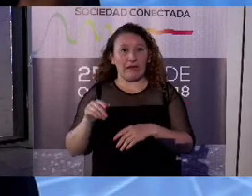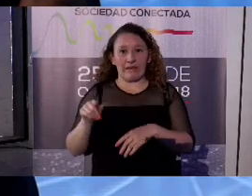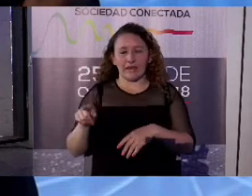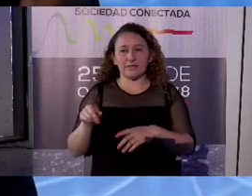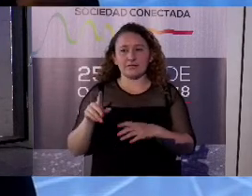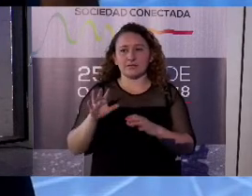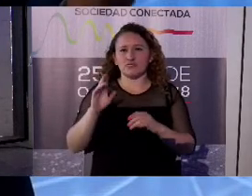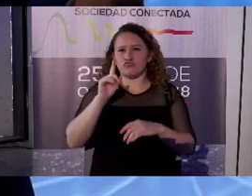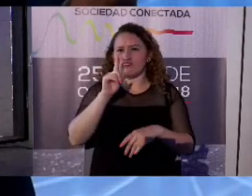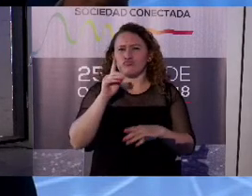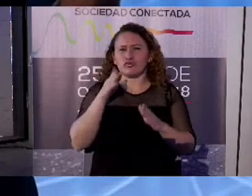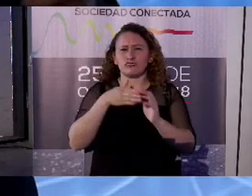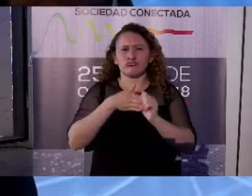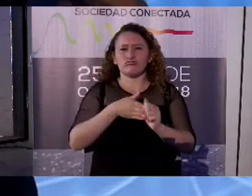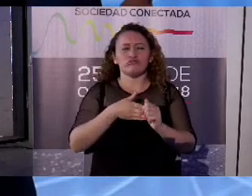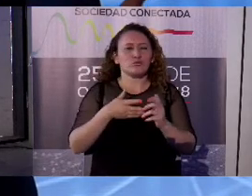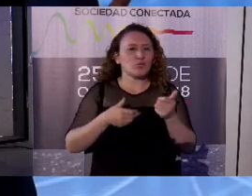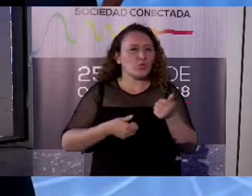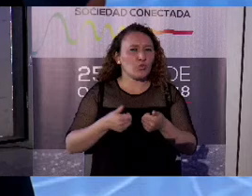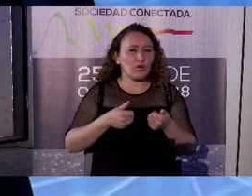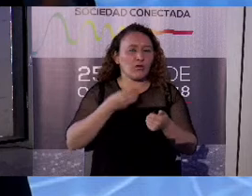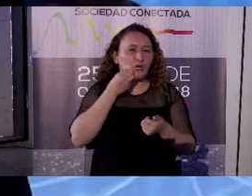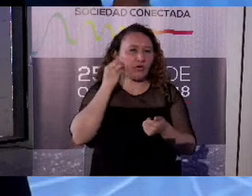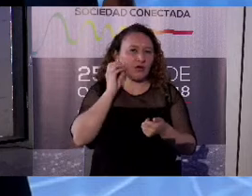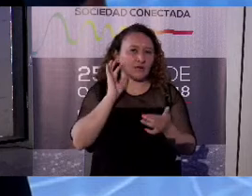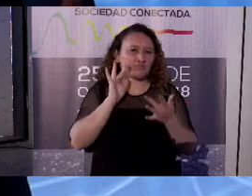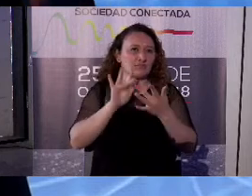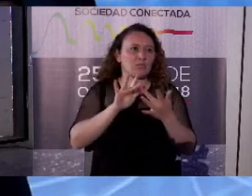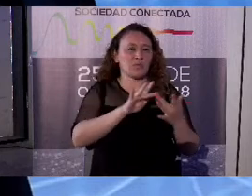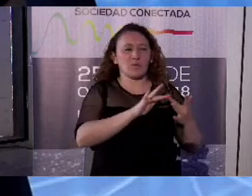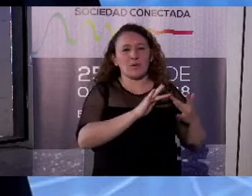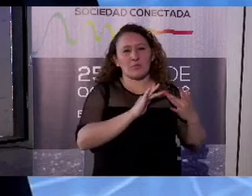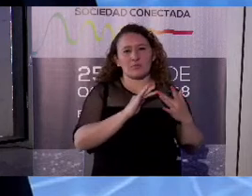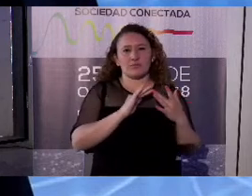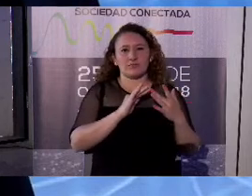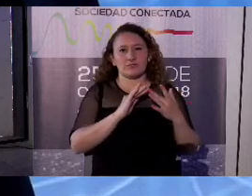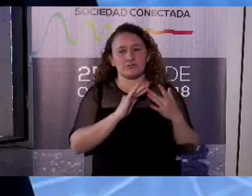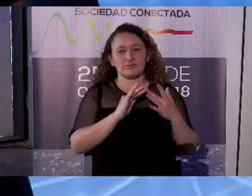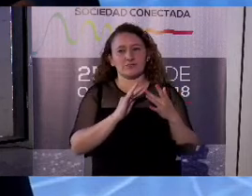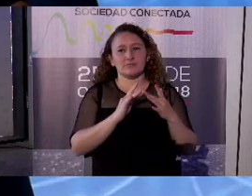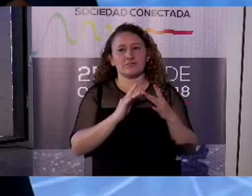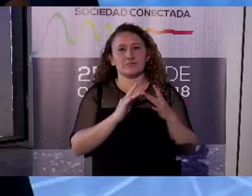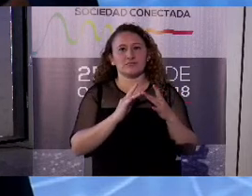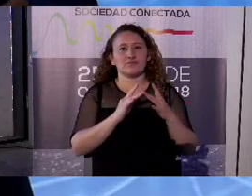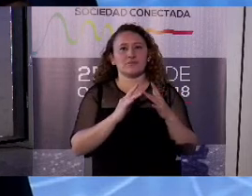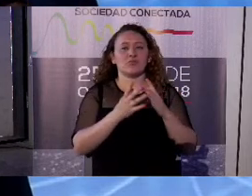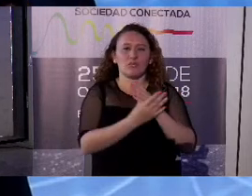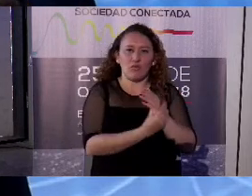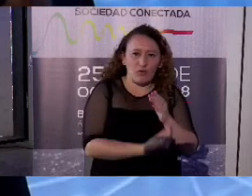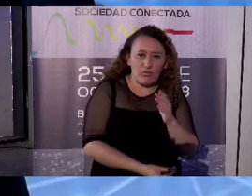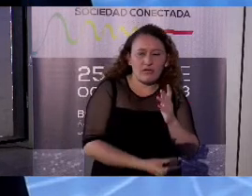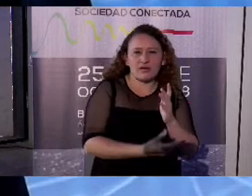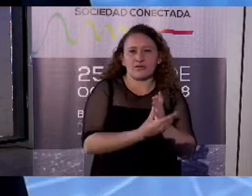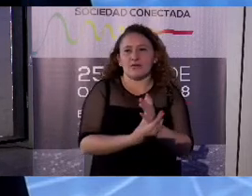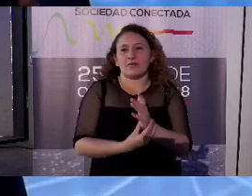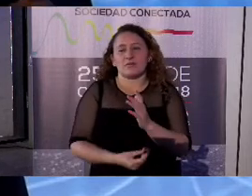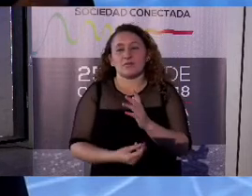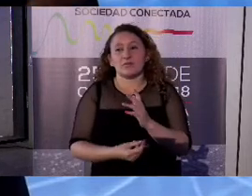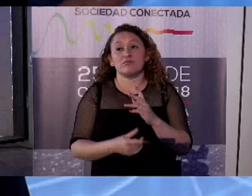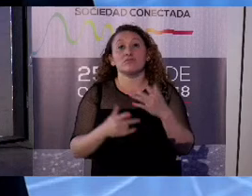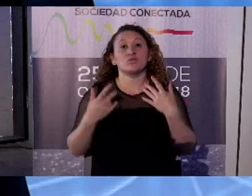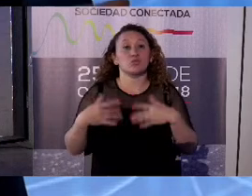a a hogares a conectar hogares verdad con conectar hogares en condiciones de pobreza y pobreza extrema que ha sido muy